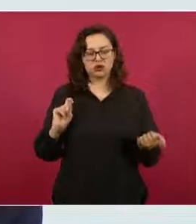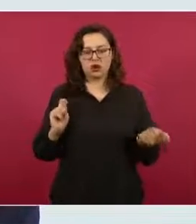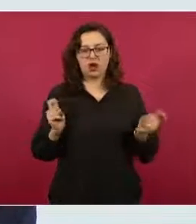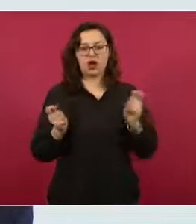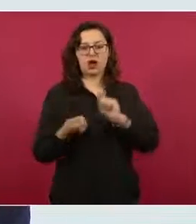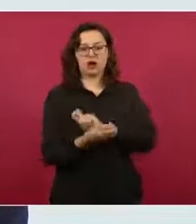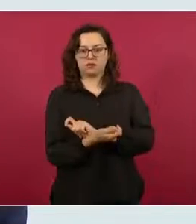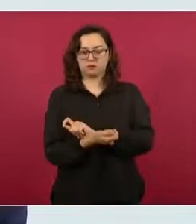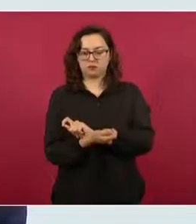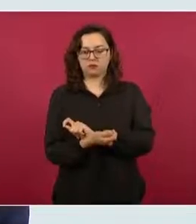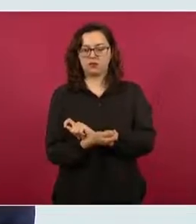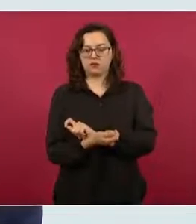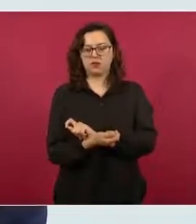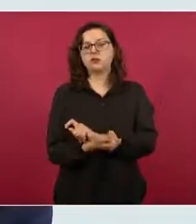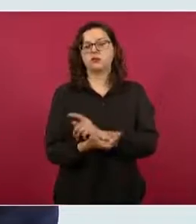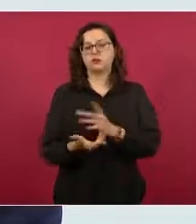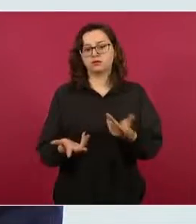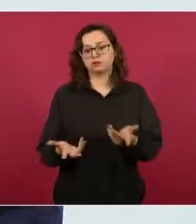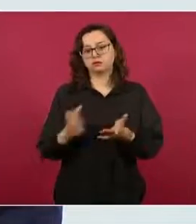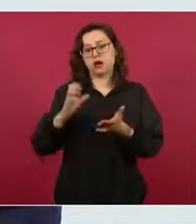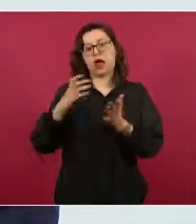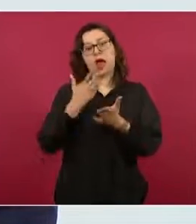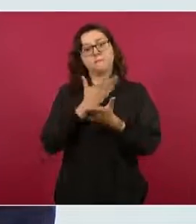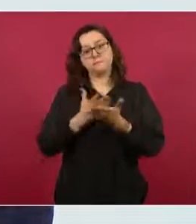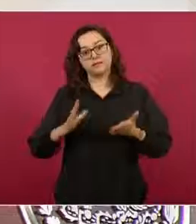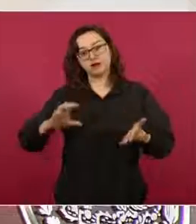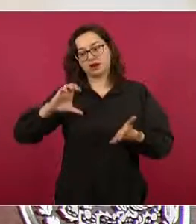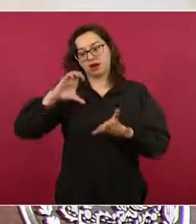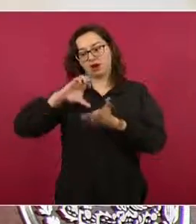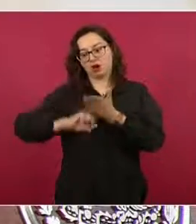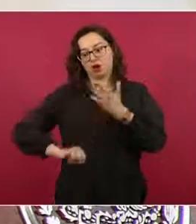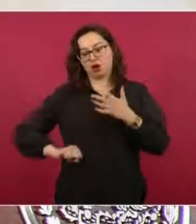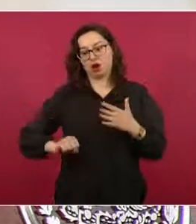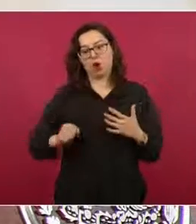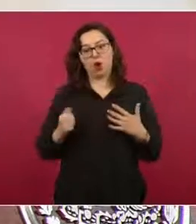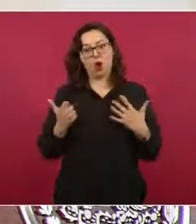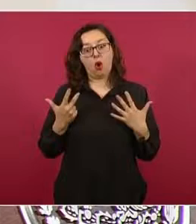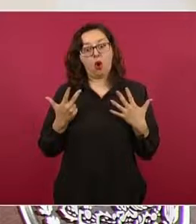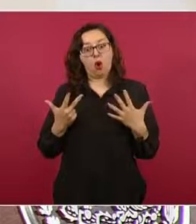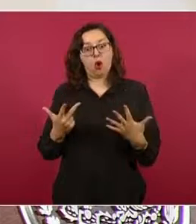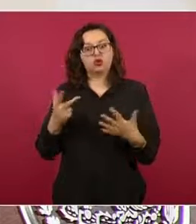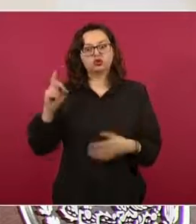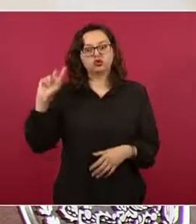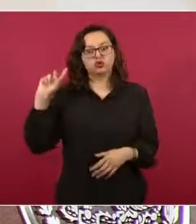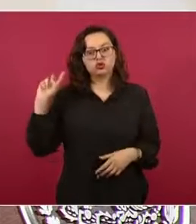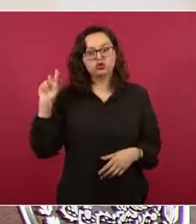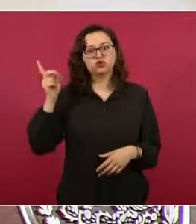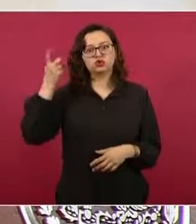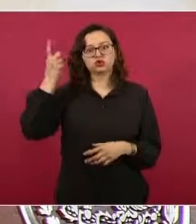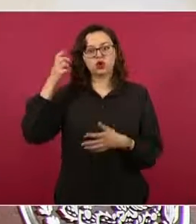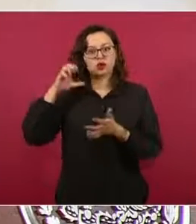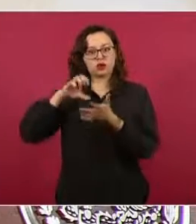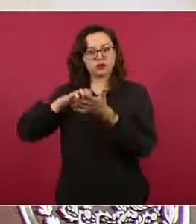7 centavos por dólar y cobra una comisión de $8. Recuerden las heroínas y los héroes allá en Estados Unidos